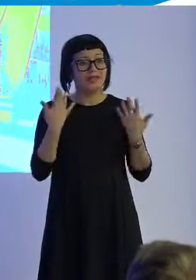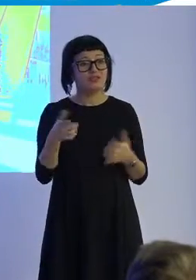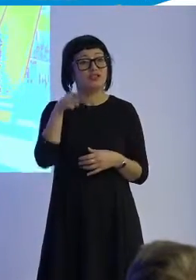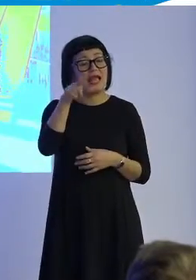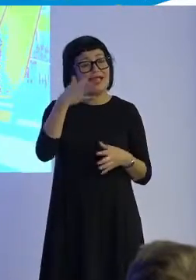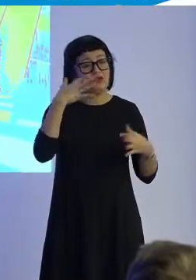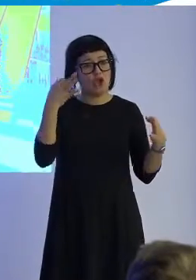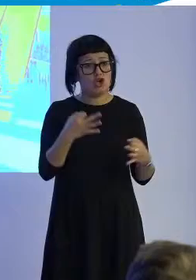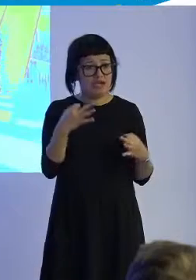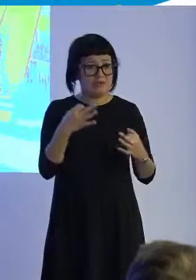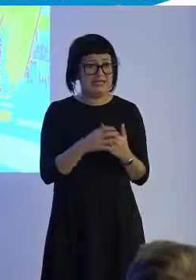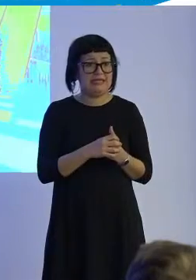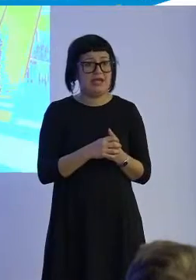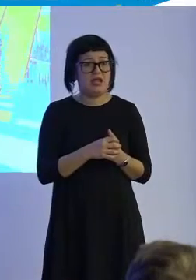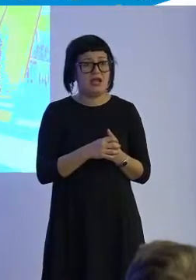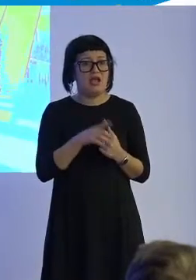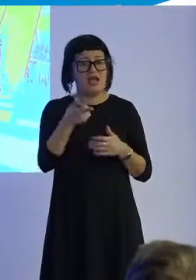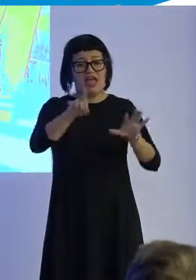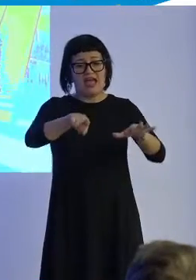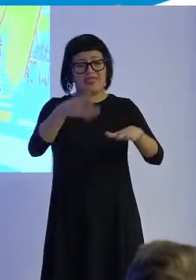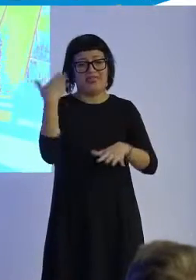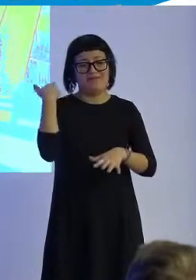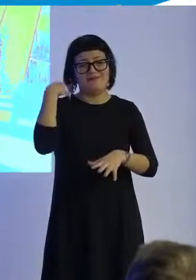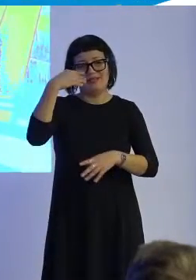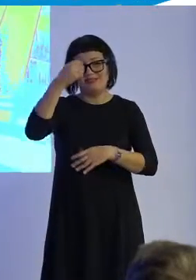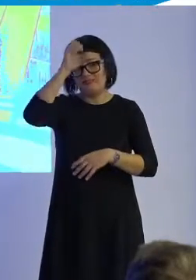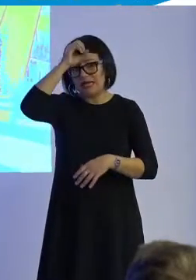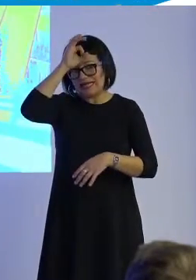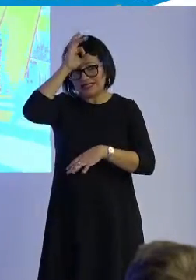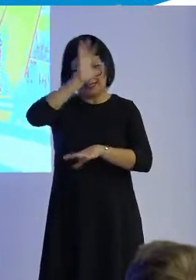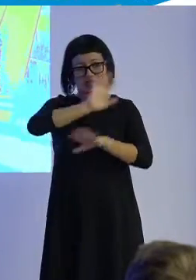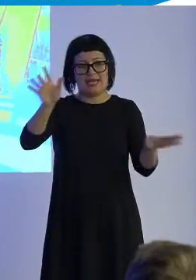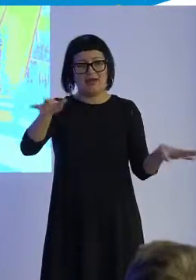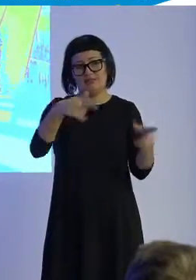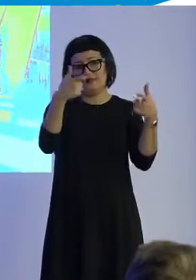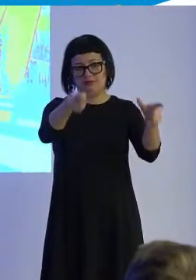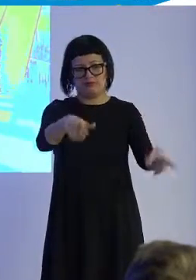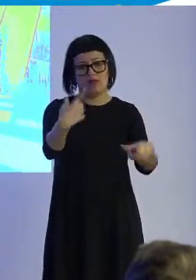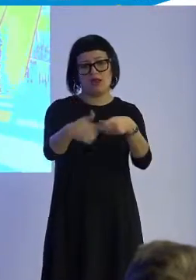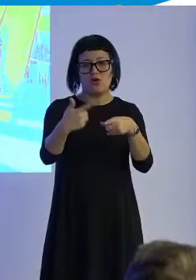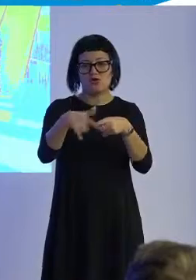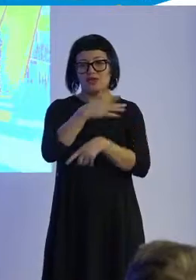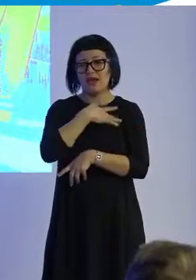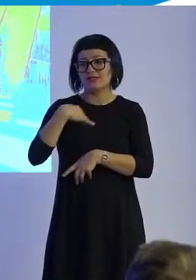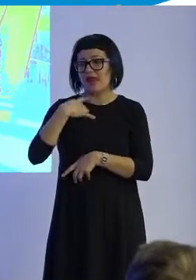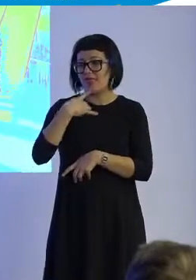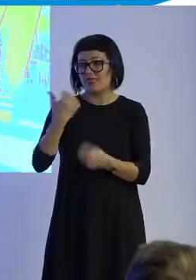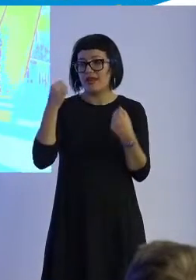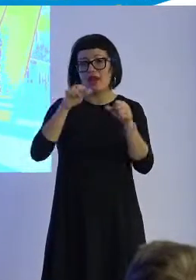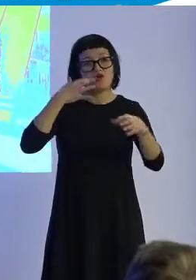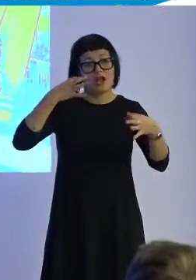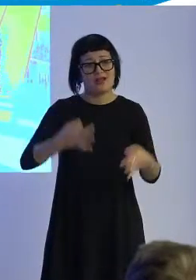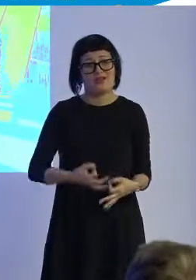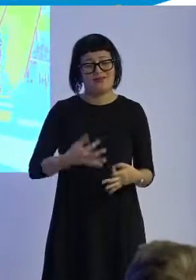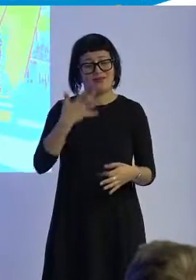esto realmente hace 6 meses no sabíamos hacer nada de este tipo de cosas. Lo que quiere decir que realmente, aunque parezca